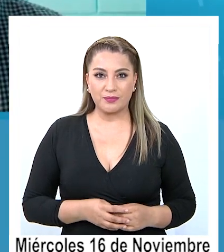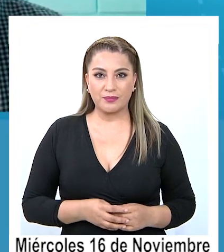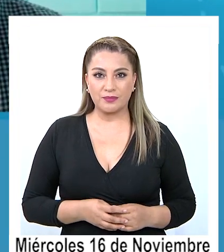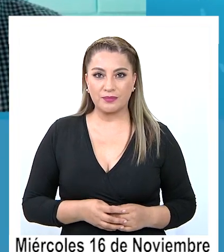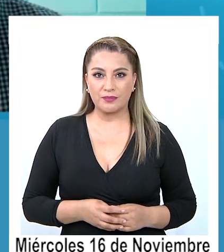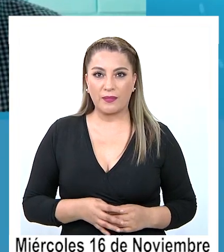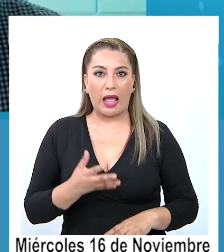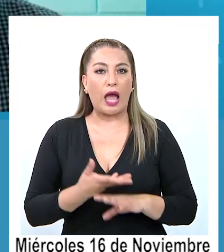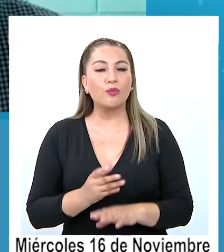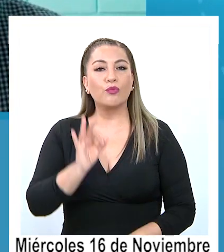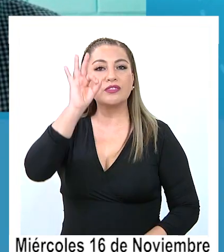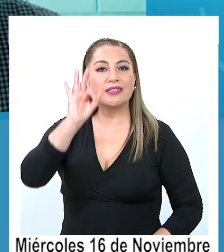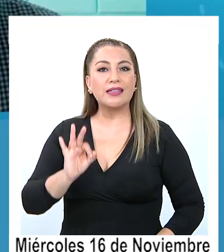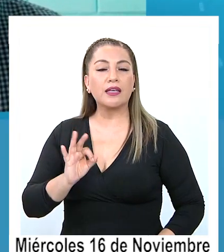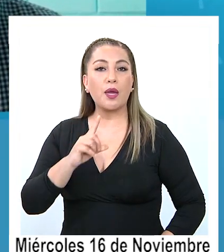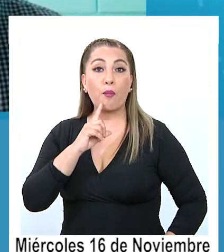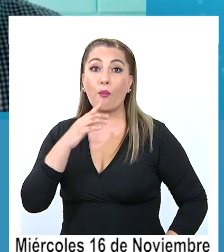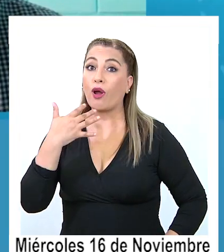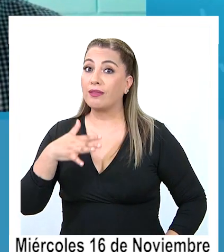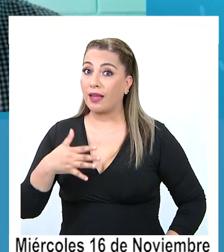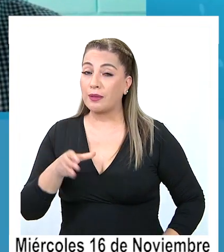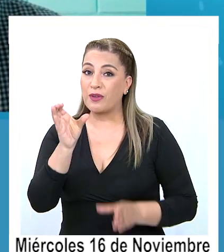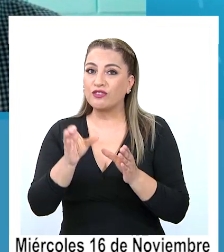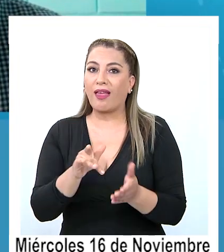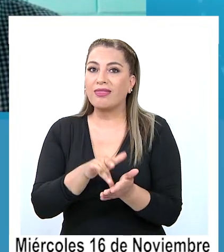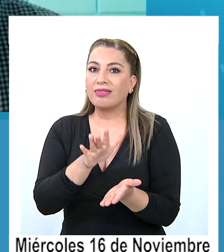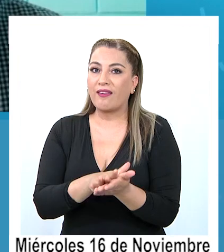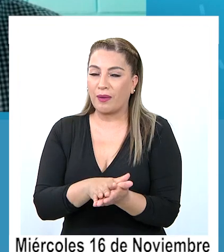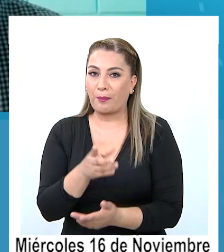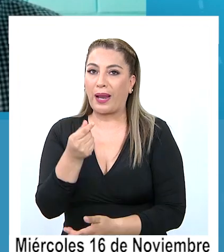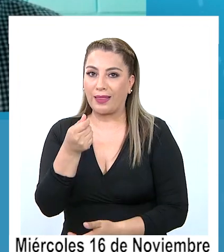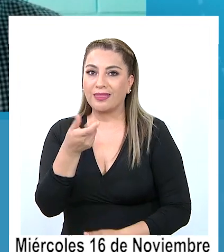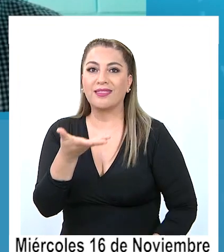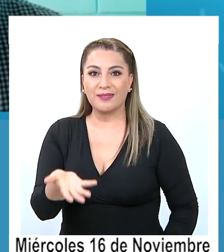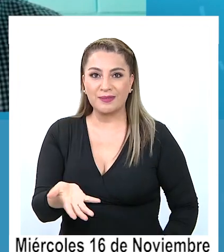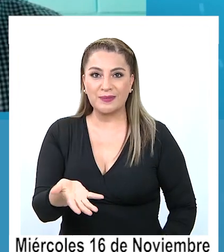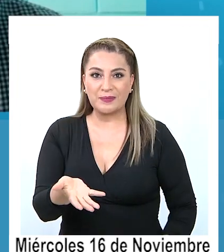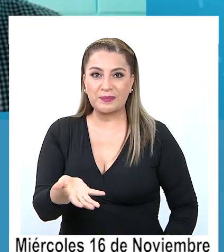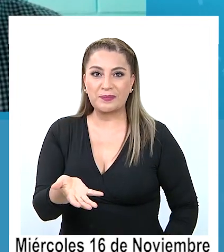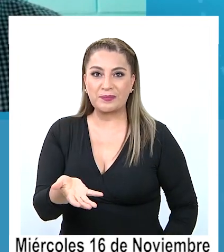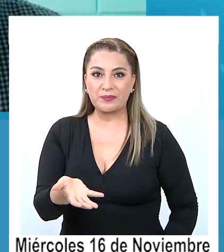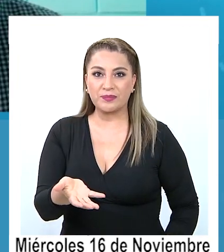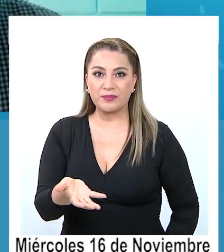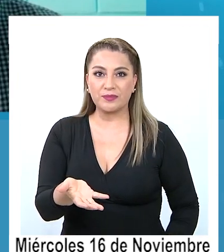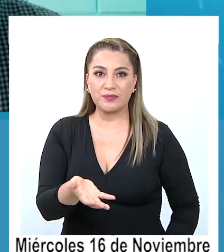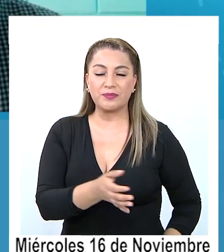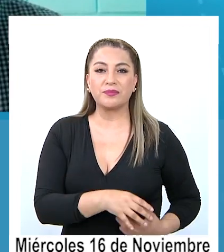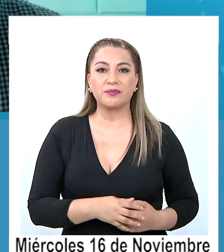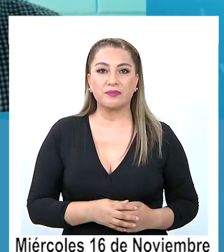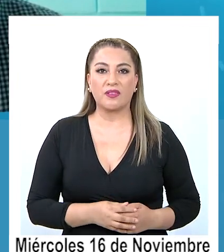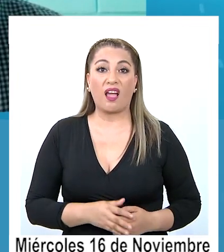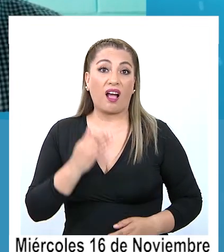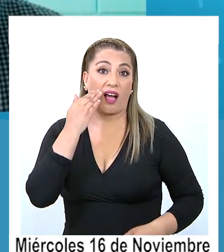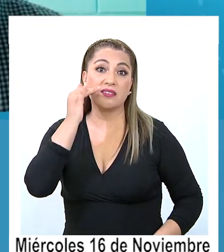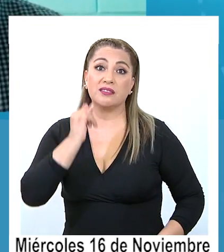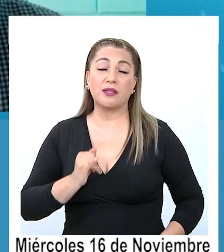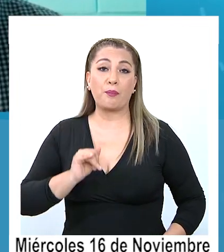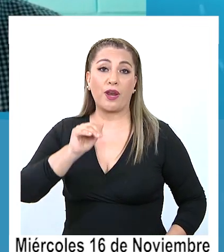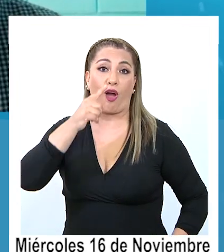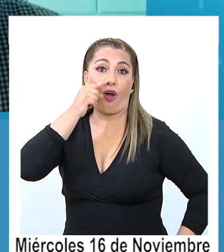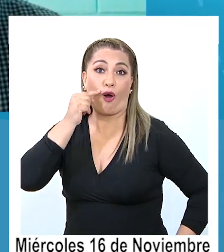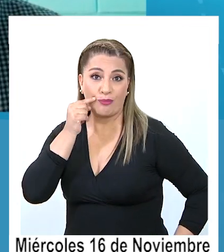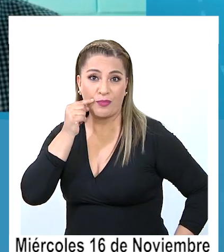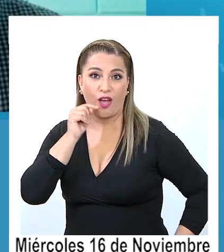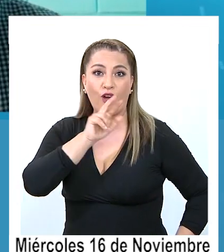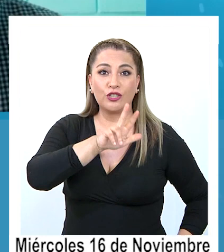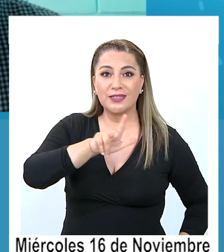un número importante de deudores de pensión de alimentos y ese número importante, además de deudores, dice relación con hombres. El 87%